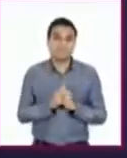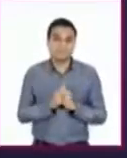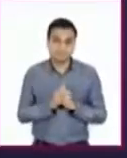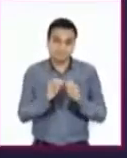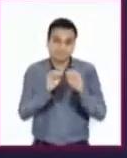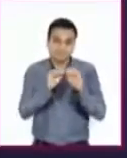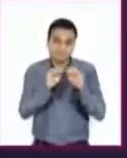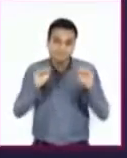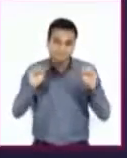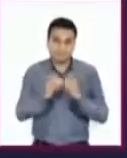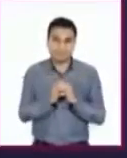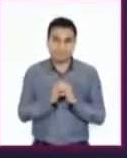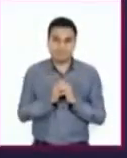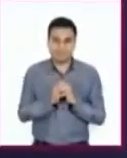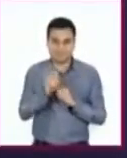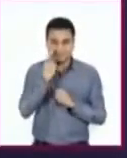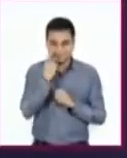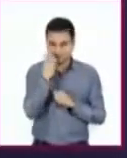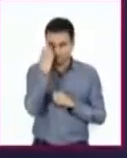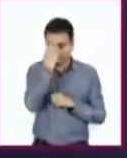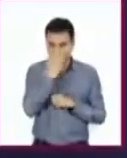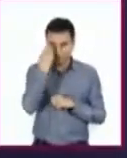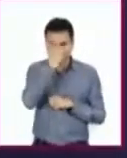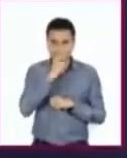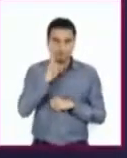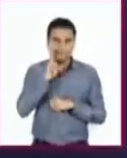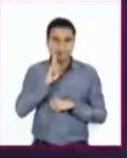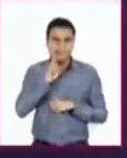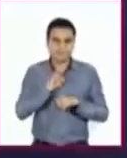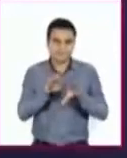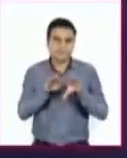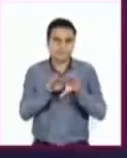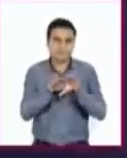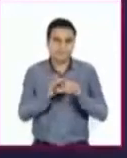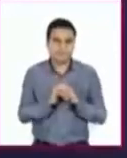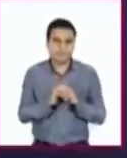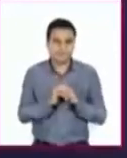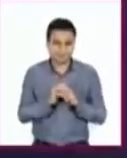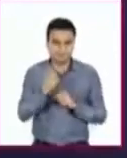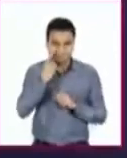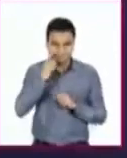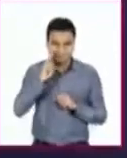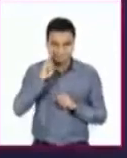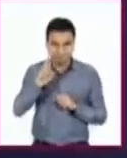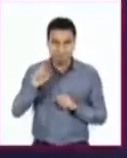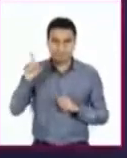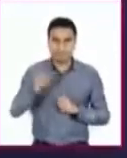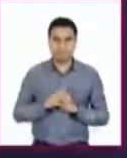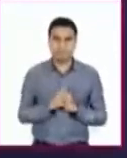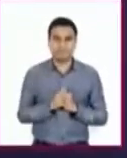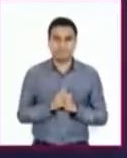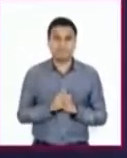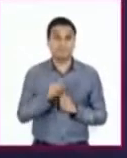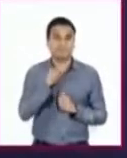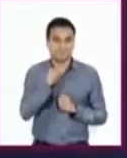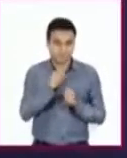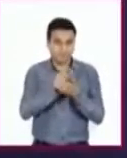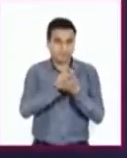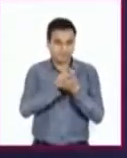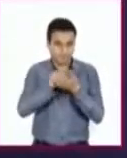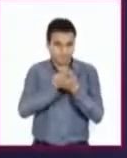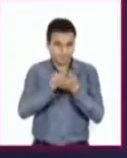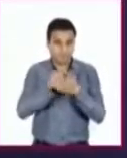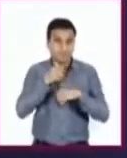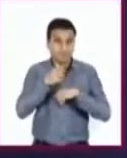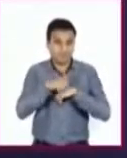metro. Revisemos el tablero con las puntuaciones obtenidas por los equipos en la siguiente imagen. Tomen nota de los datos